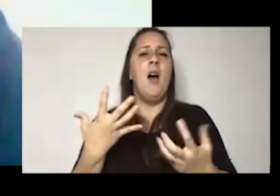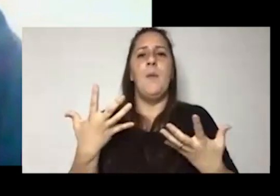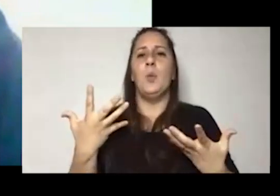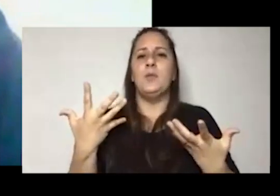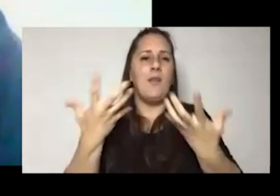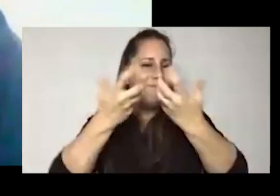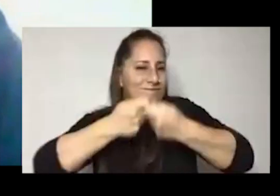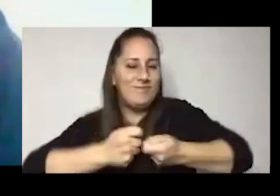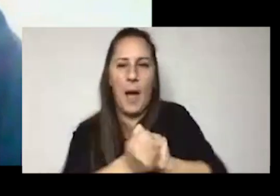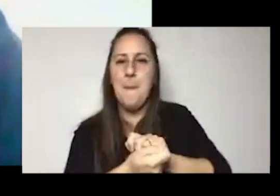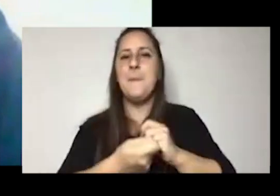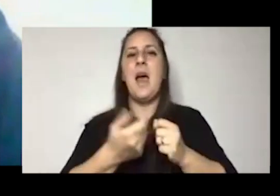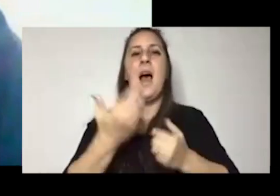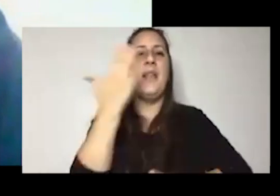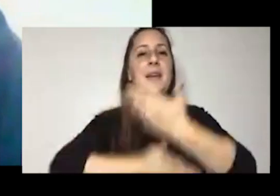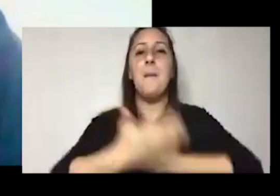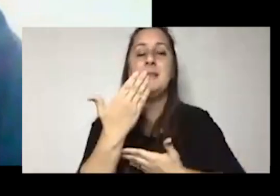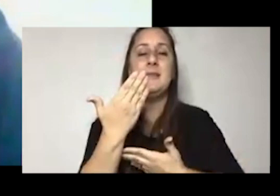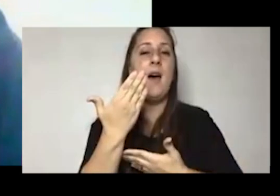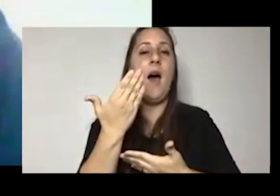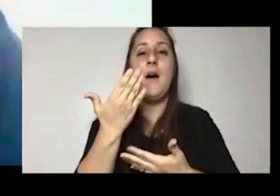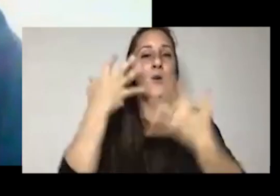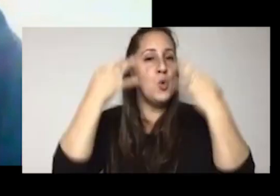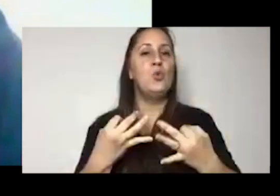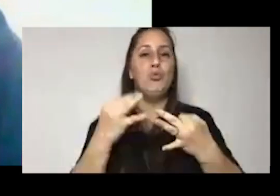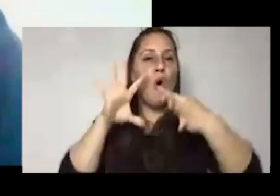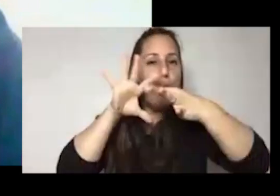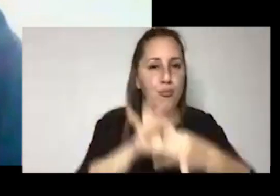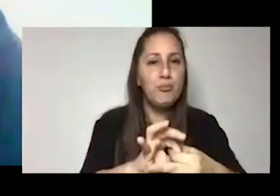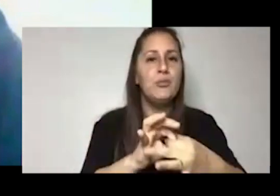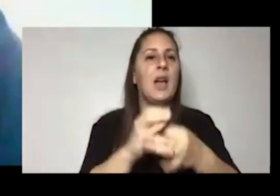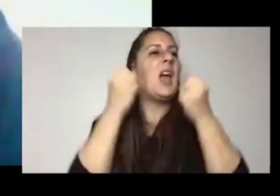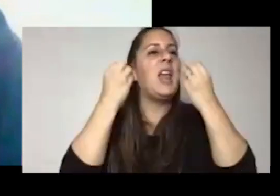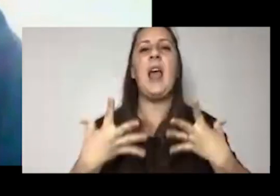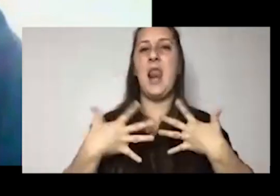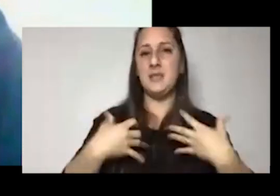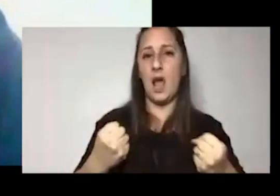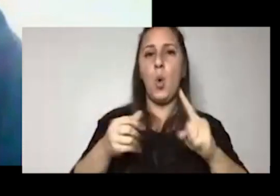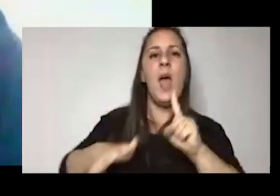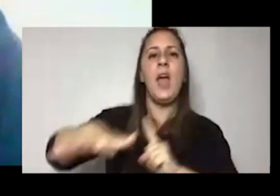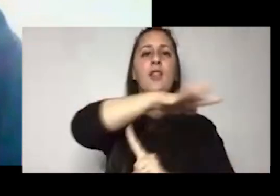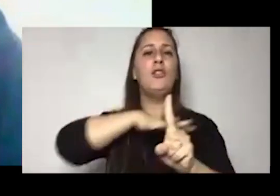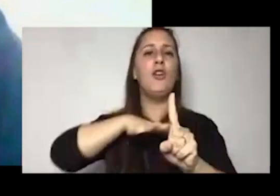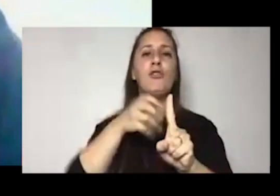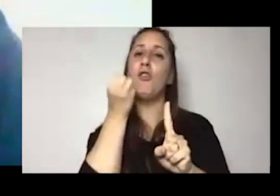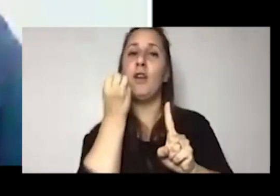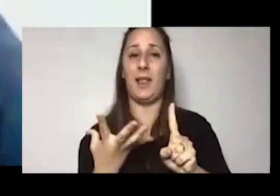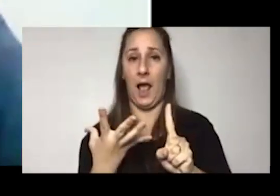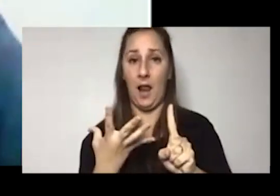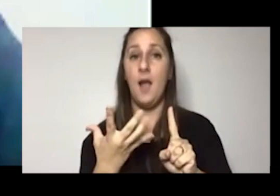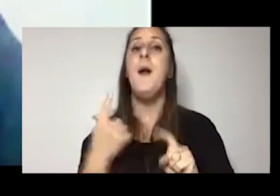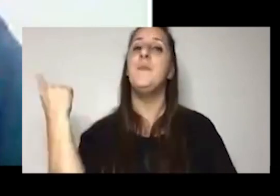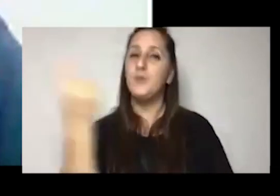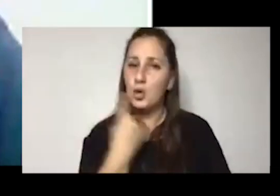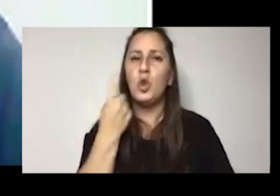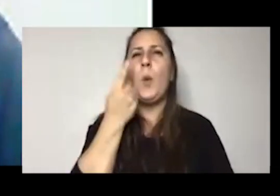la discapacidad justamente tiene que ver con la condición de salud y el entorno, y nosotros evaluamos el perfil de funcionamiento.